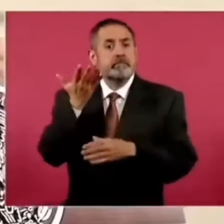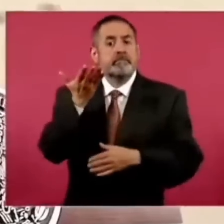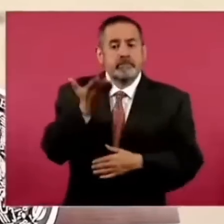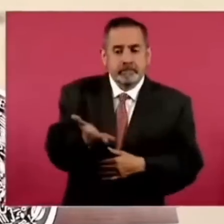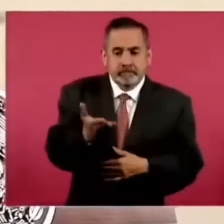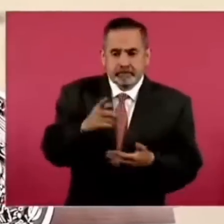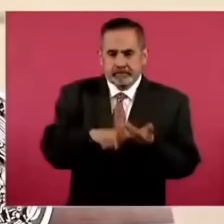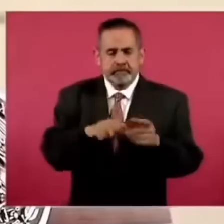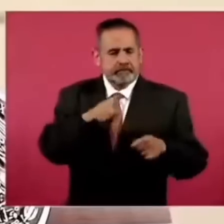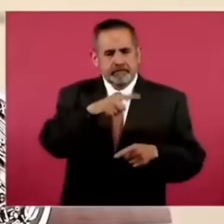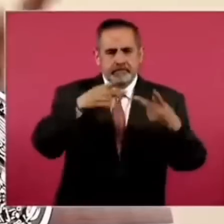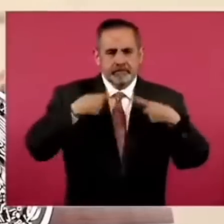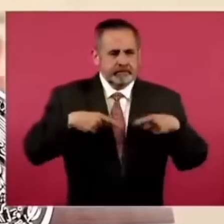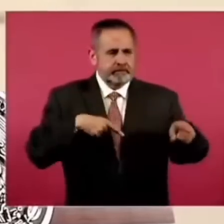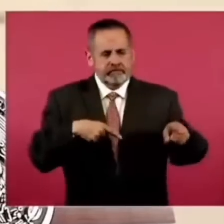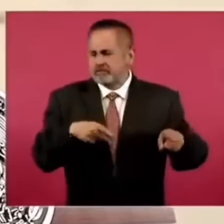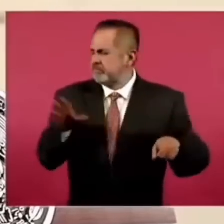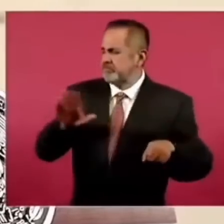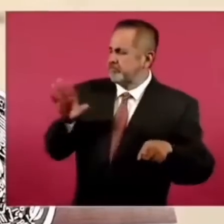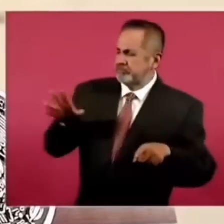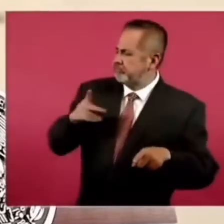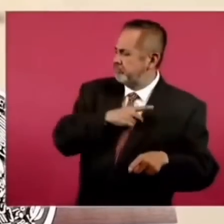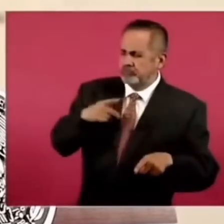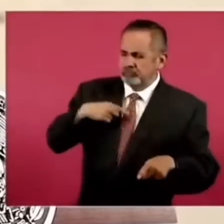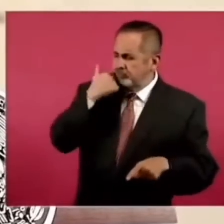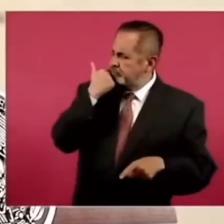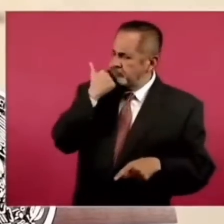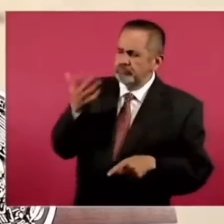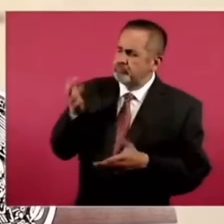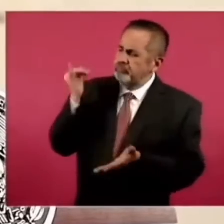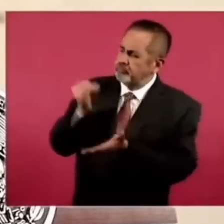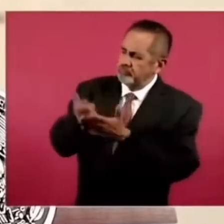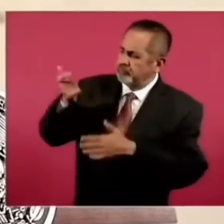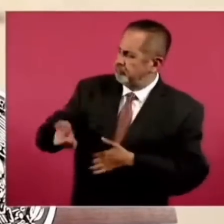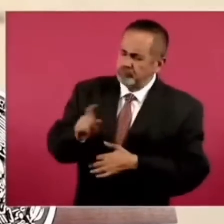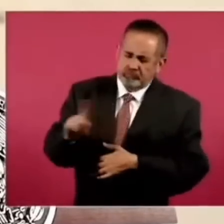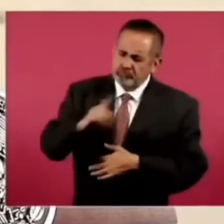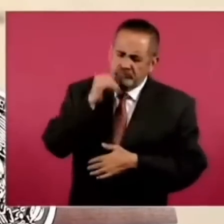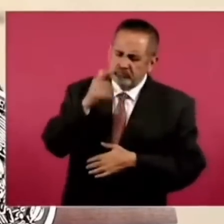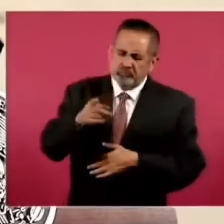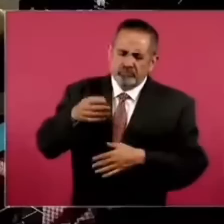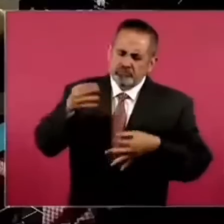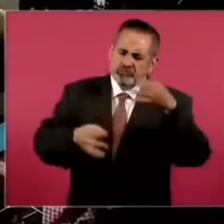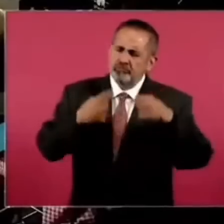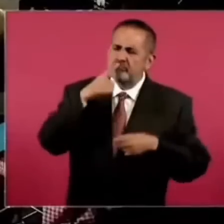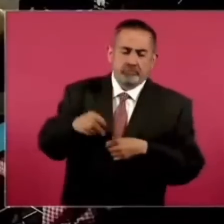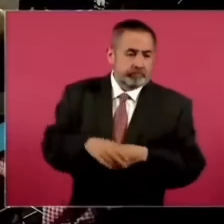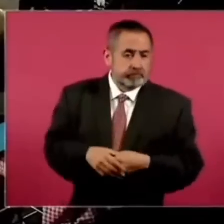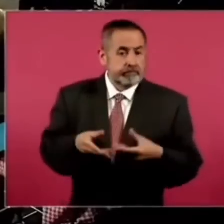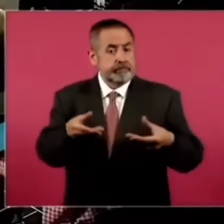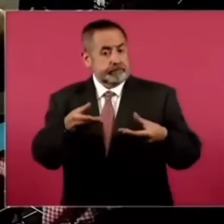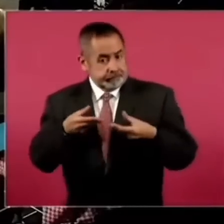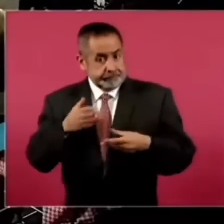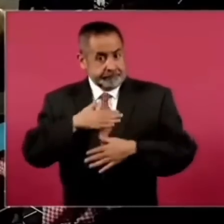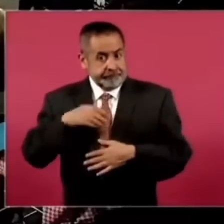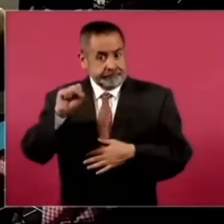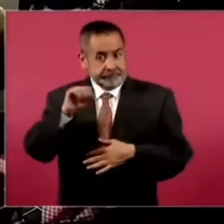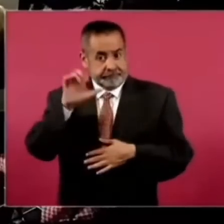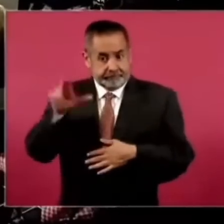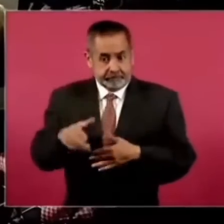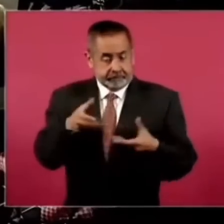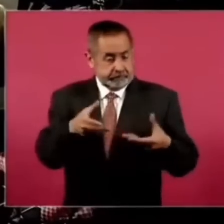la persona que está impugnando la resolución de la autoridad fiscal, llega a la Suprema Corte